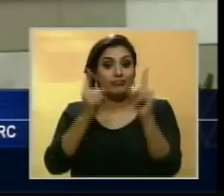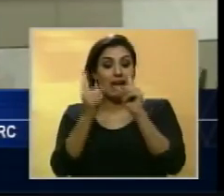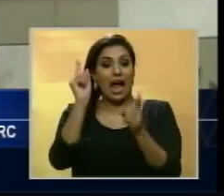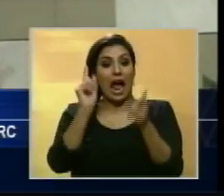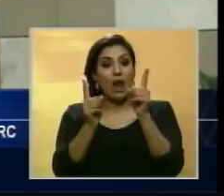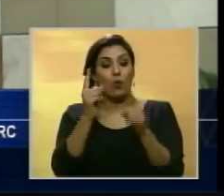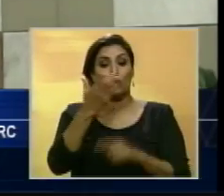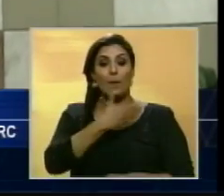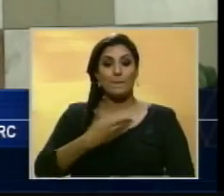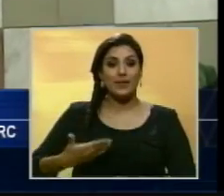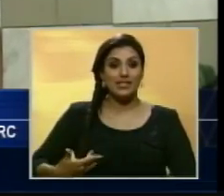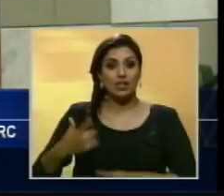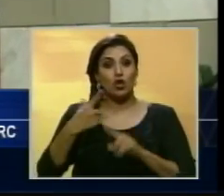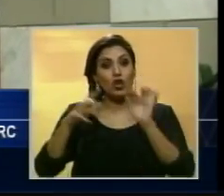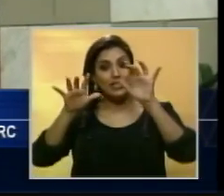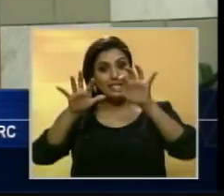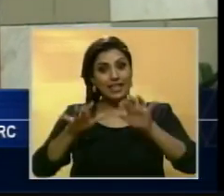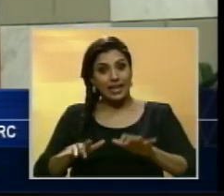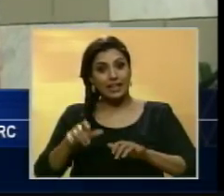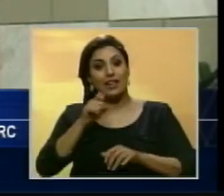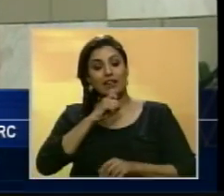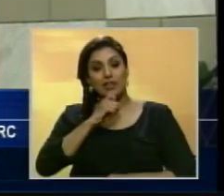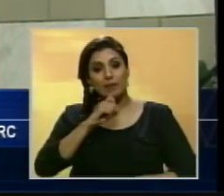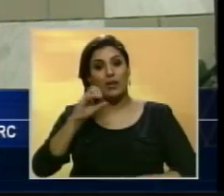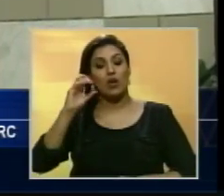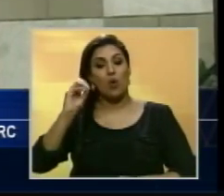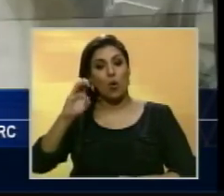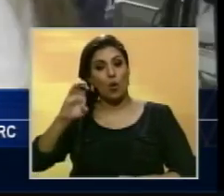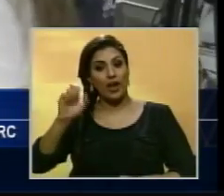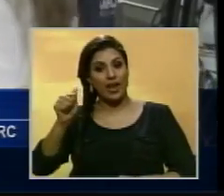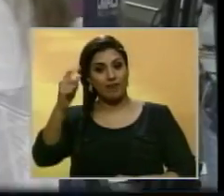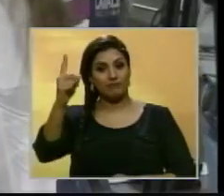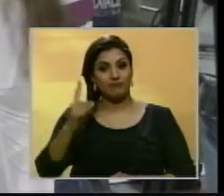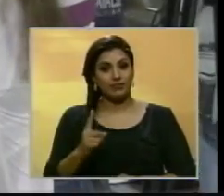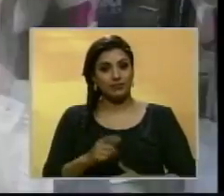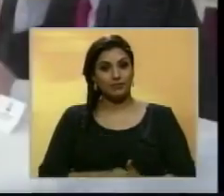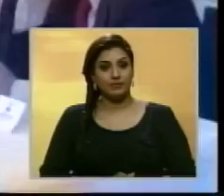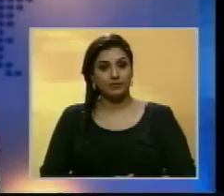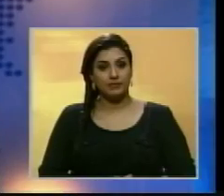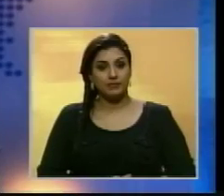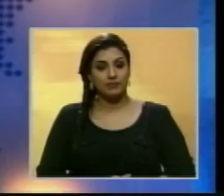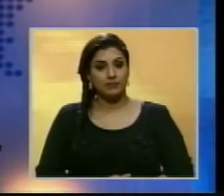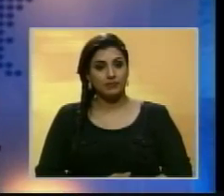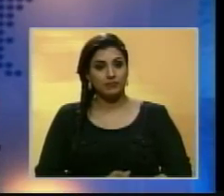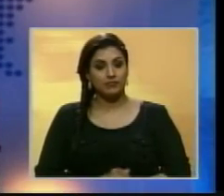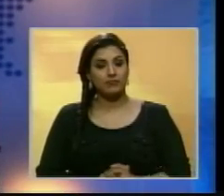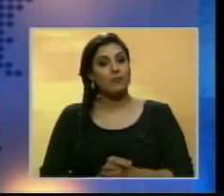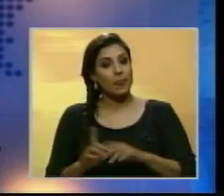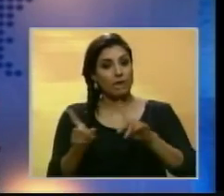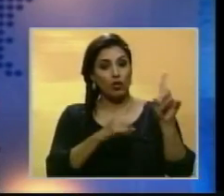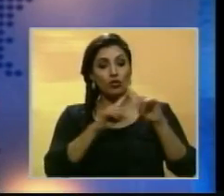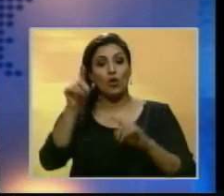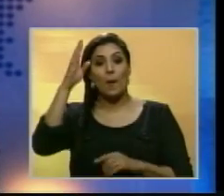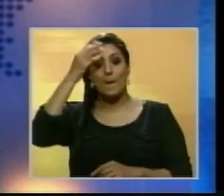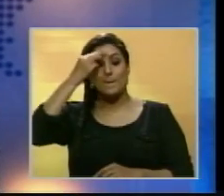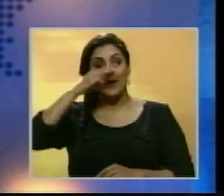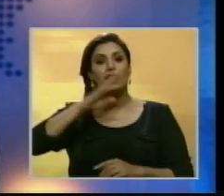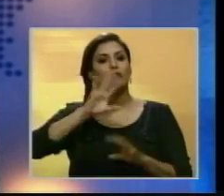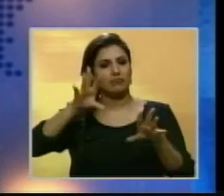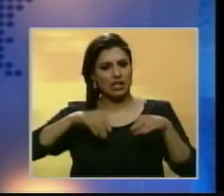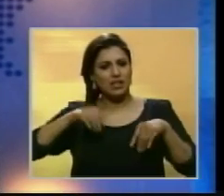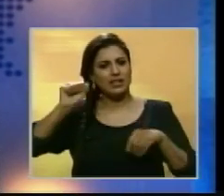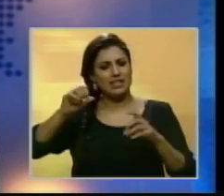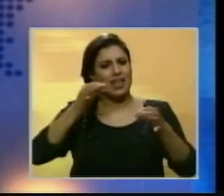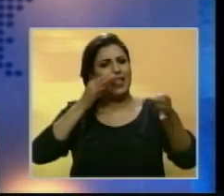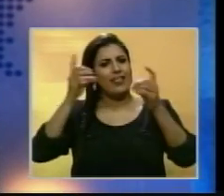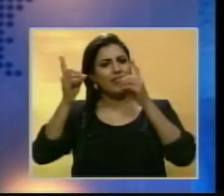algunos presidentes y del secretario general de la Organización de Naciones Unidas, Ban Ki-moon. En México, el gobierno accedió a sostener